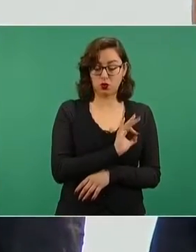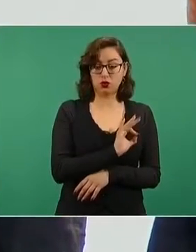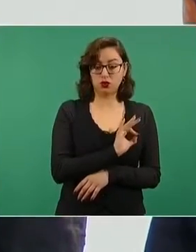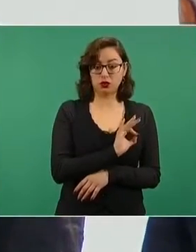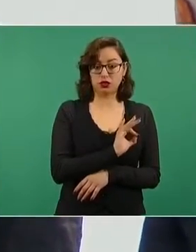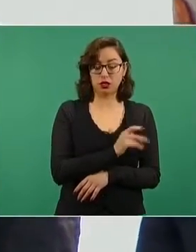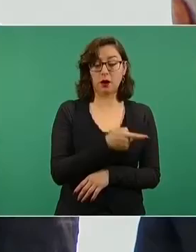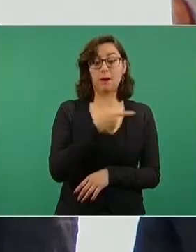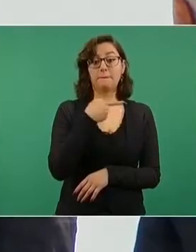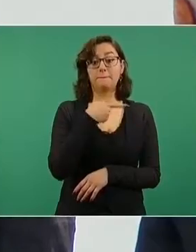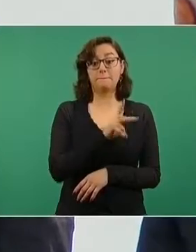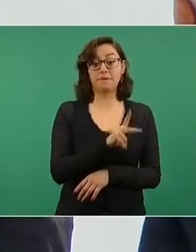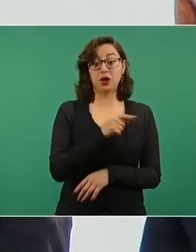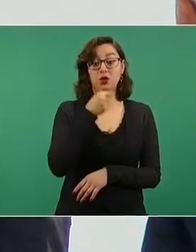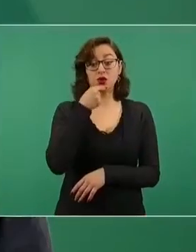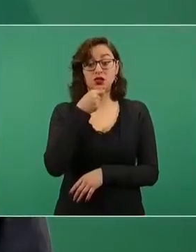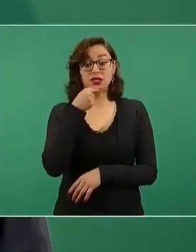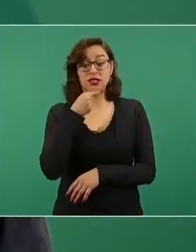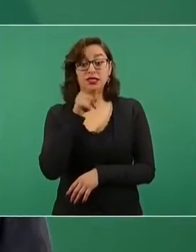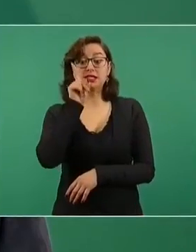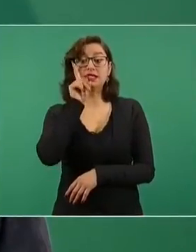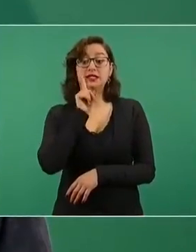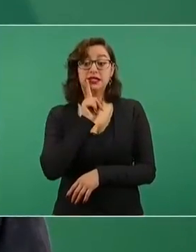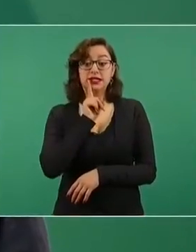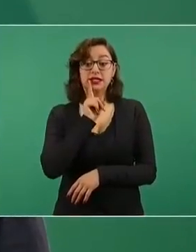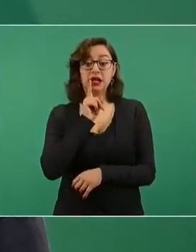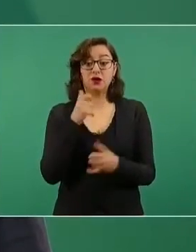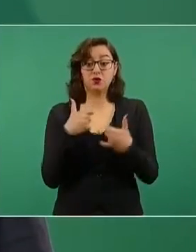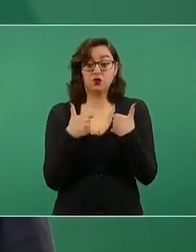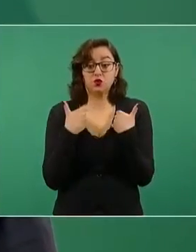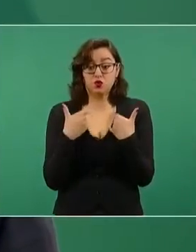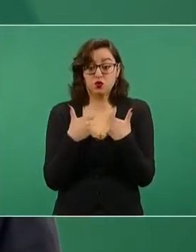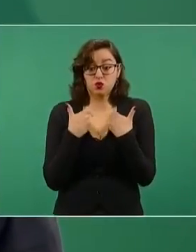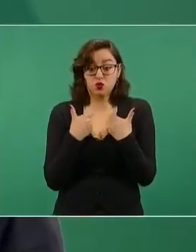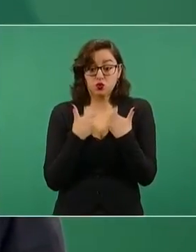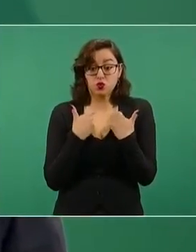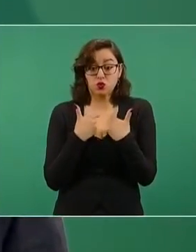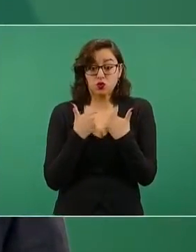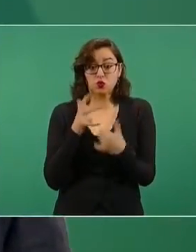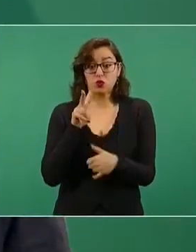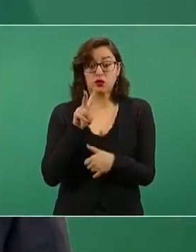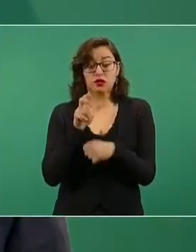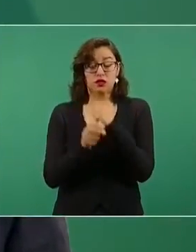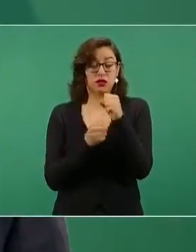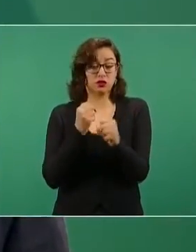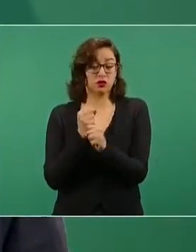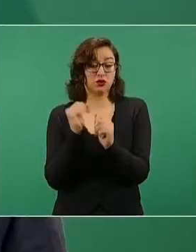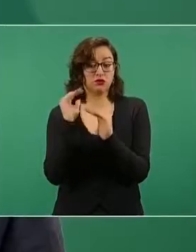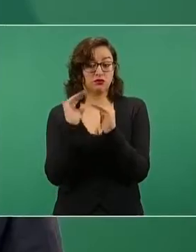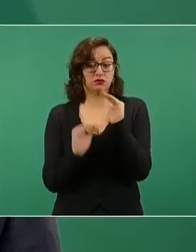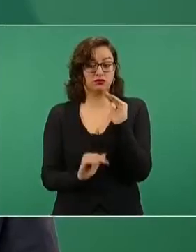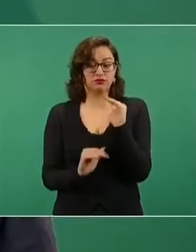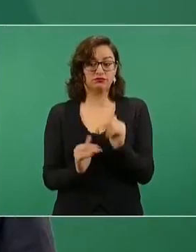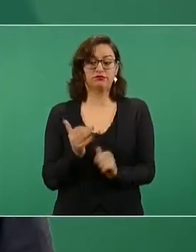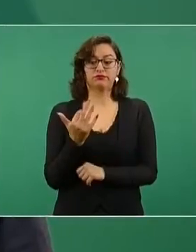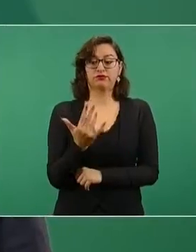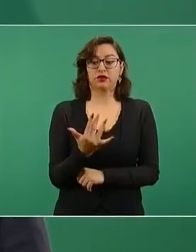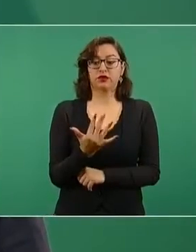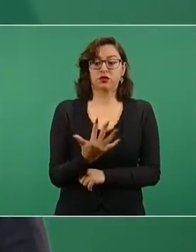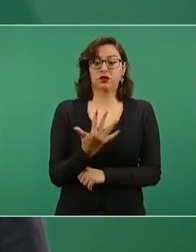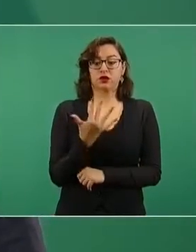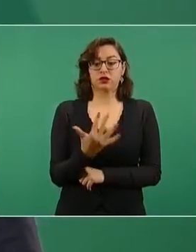en el rubro de las niñas, adolescentes, menores de 18 años, estas representan el 55